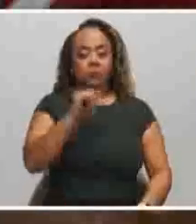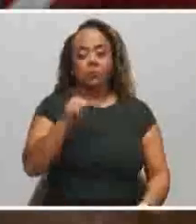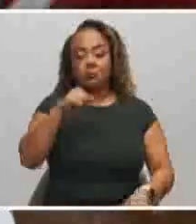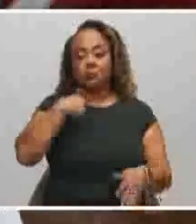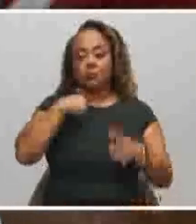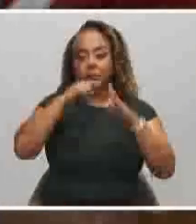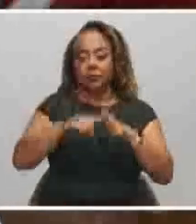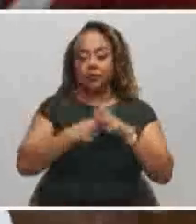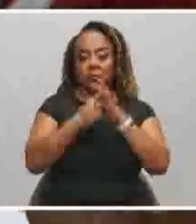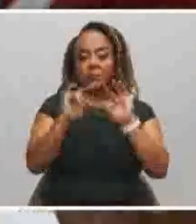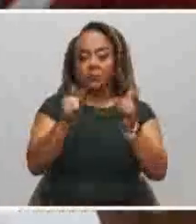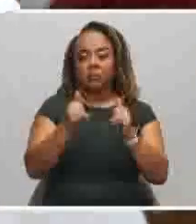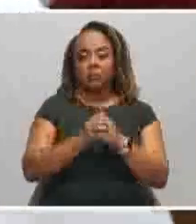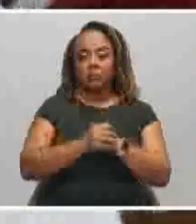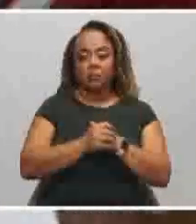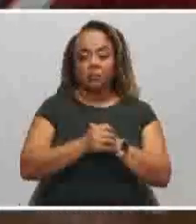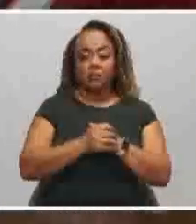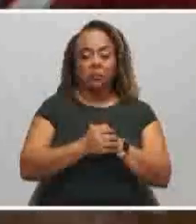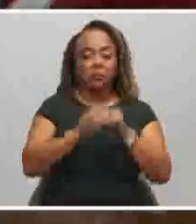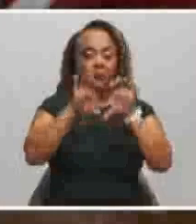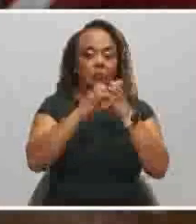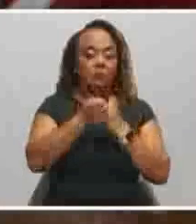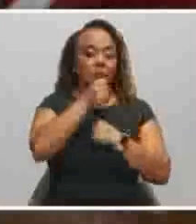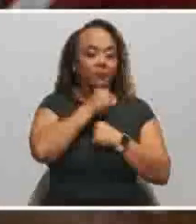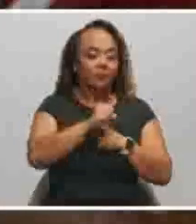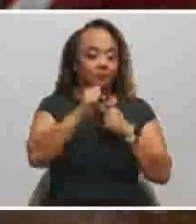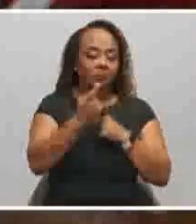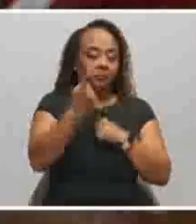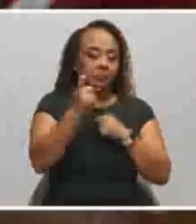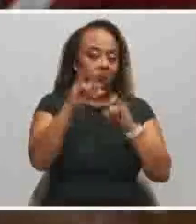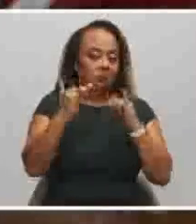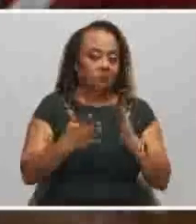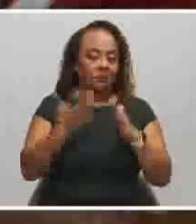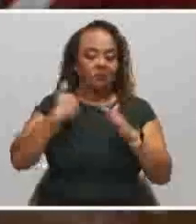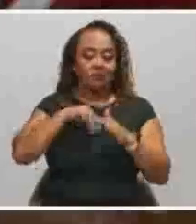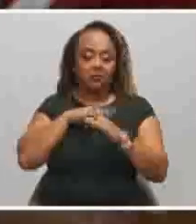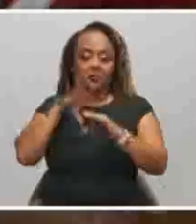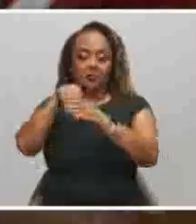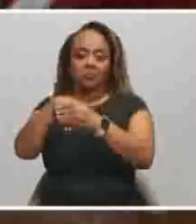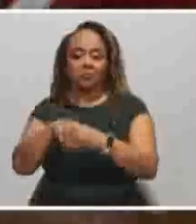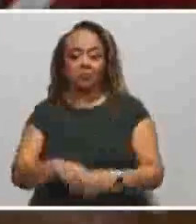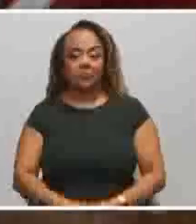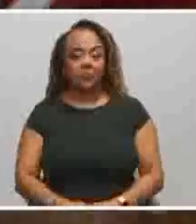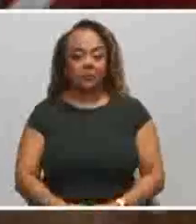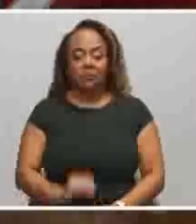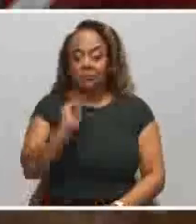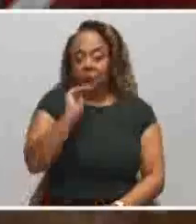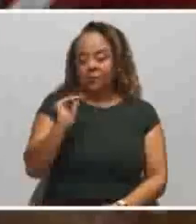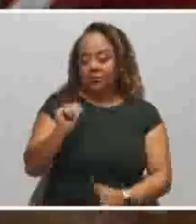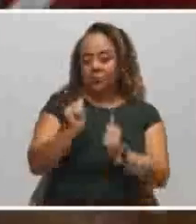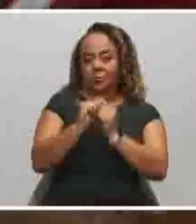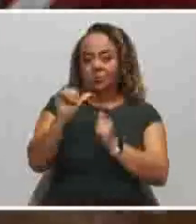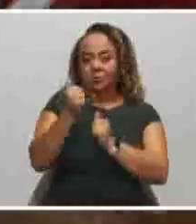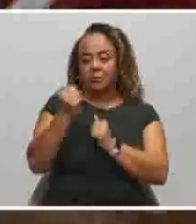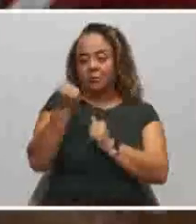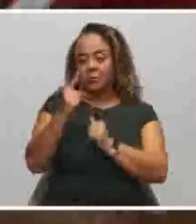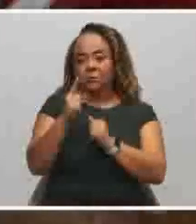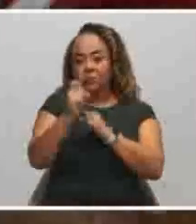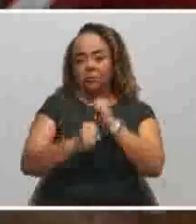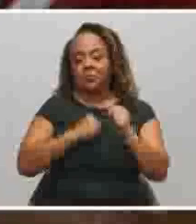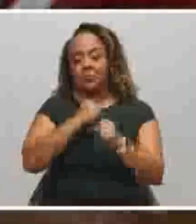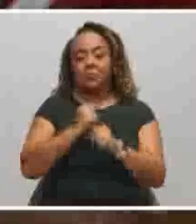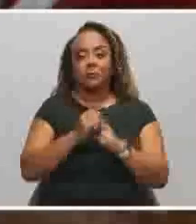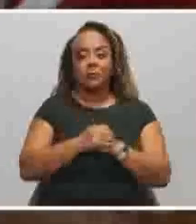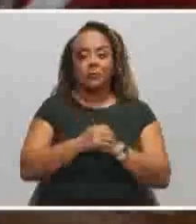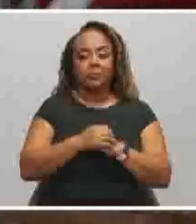jugar con los equipos de veteranas, cuando faltaba alguna jugadora nos metían a jugar ahí. Chiquitillos, como con 10, 11 años, pero realmente, por lo